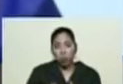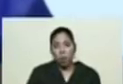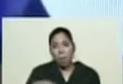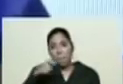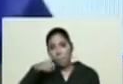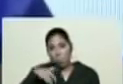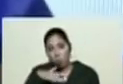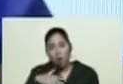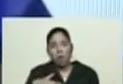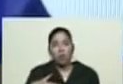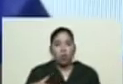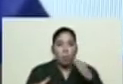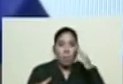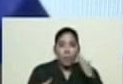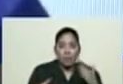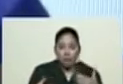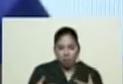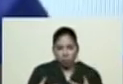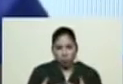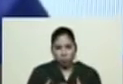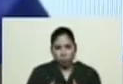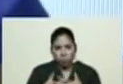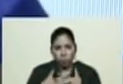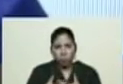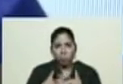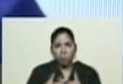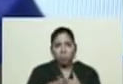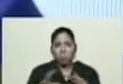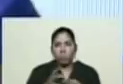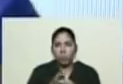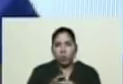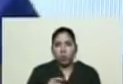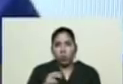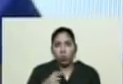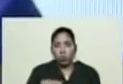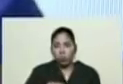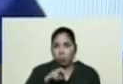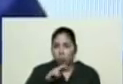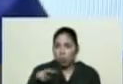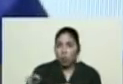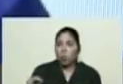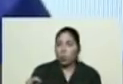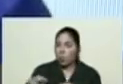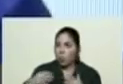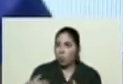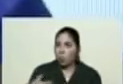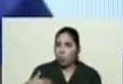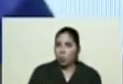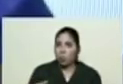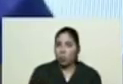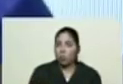también es otro ejemplo para nosotros. Nosotros que venimos del sur,